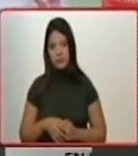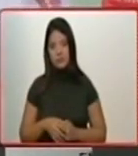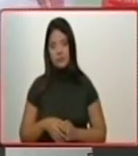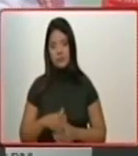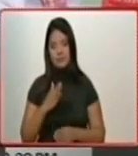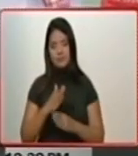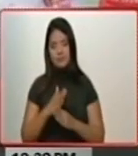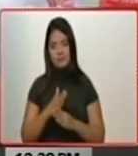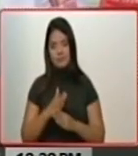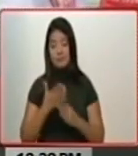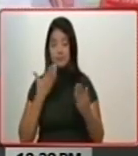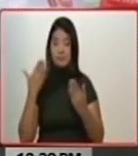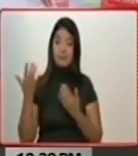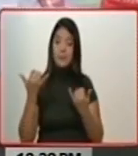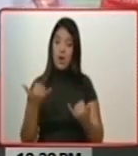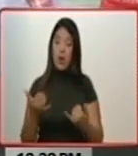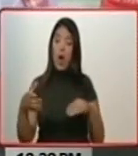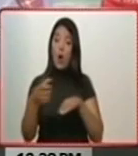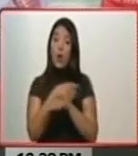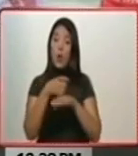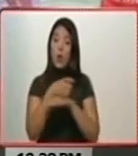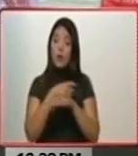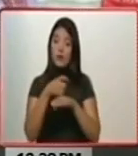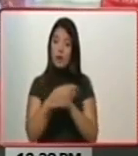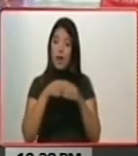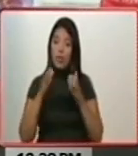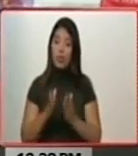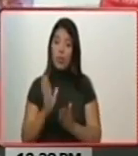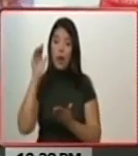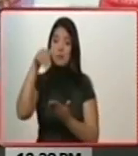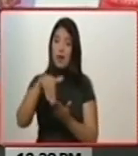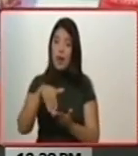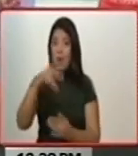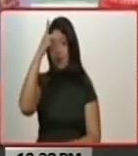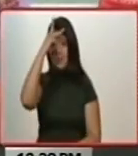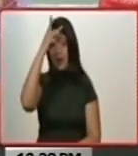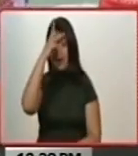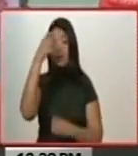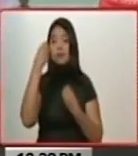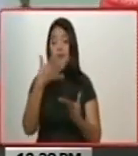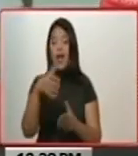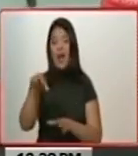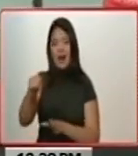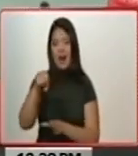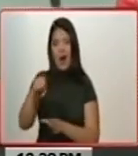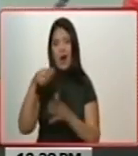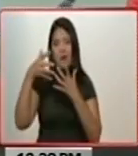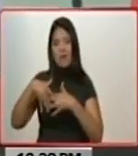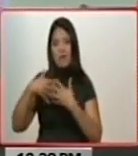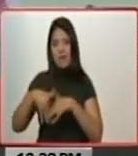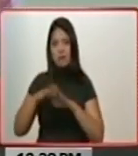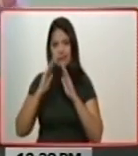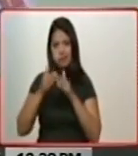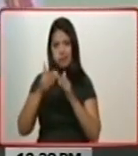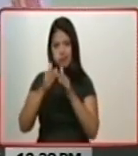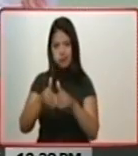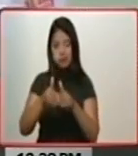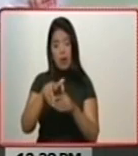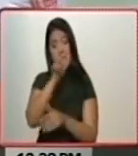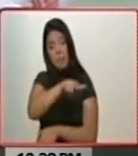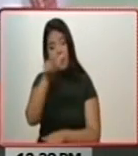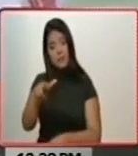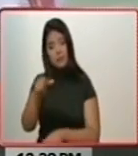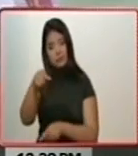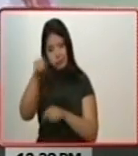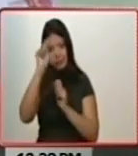Amigos, escuchamos en vivo hasta ahora al gobernador del estado de Aragua, Tarek El Aissami, encabeza la entrega de 40 motores fuera de borda para pescadoras y